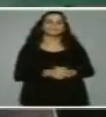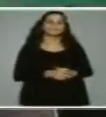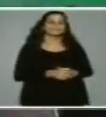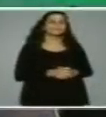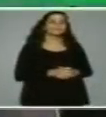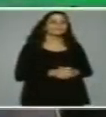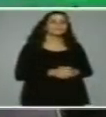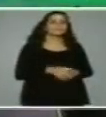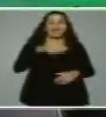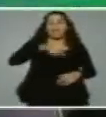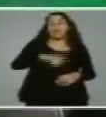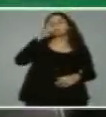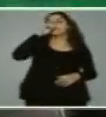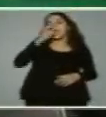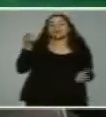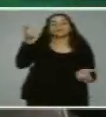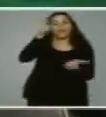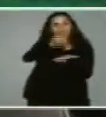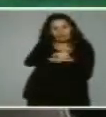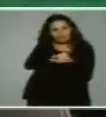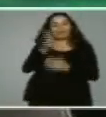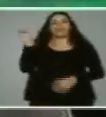murg año más